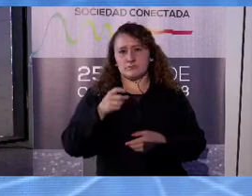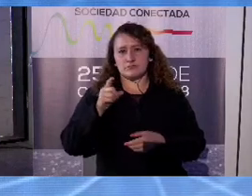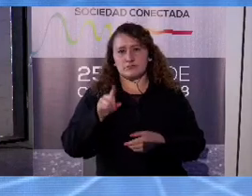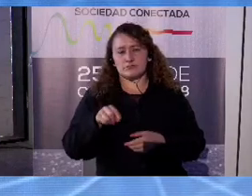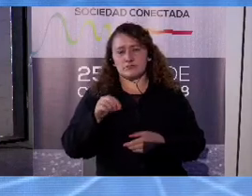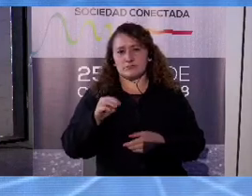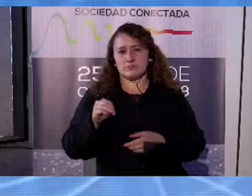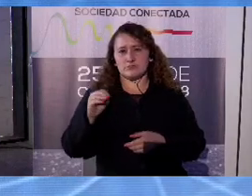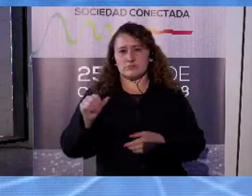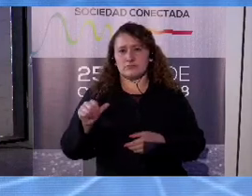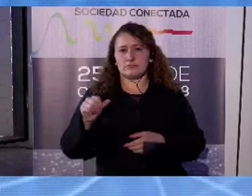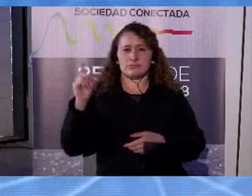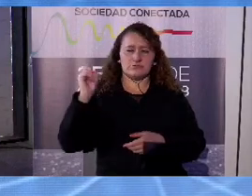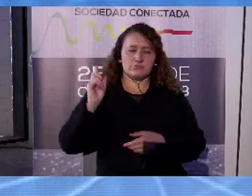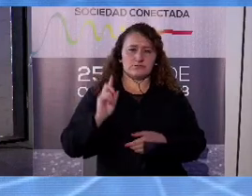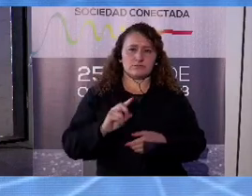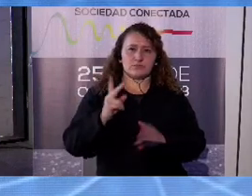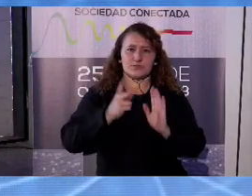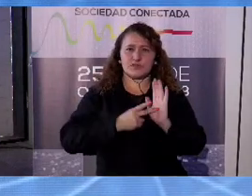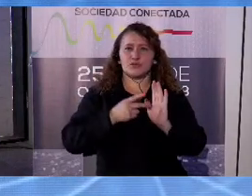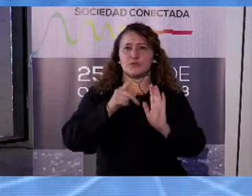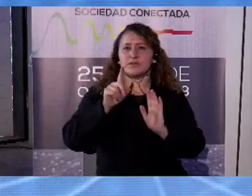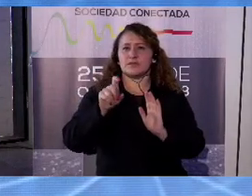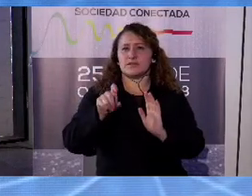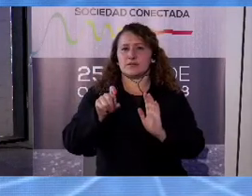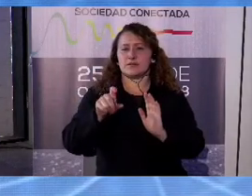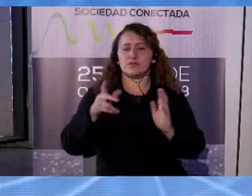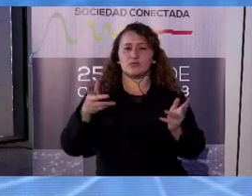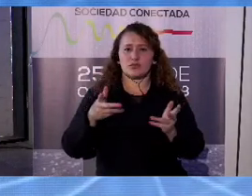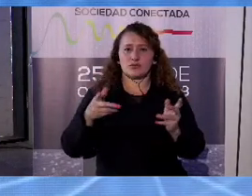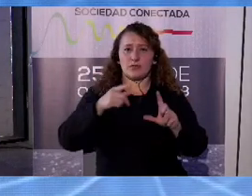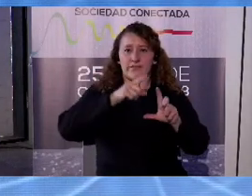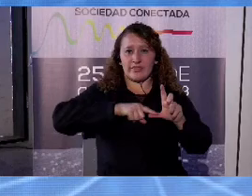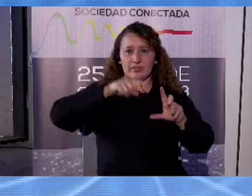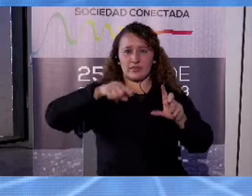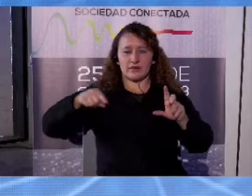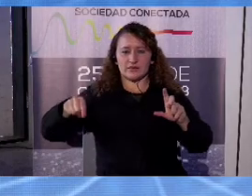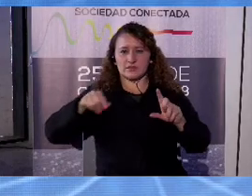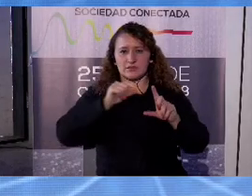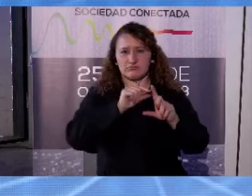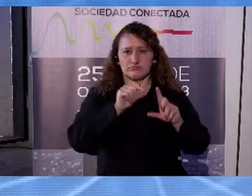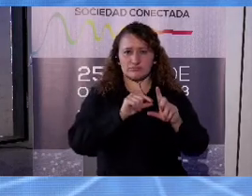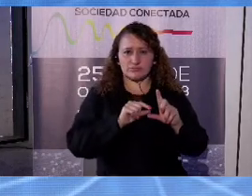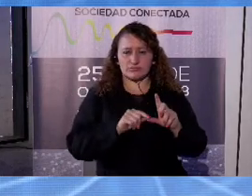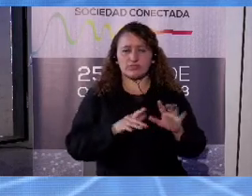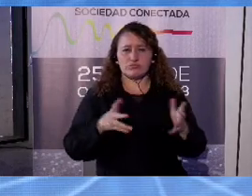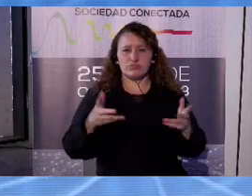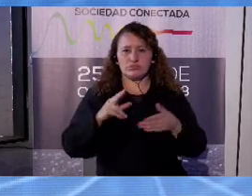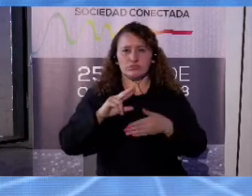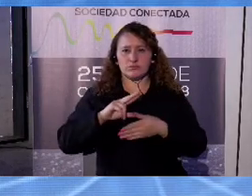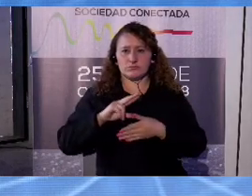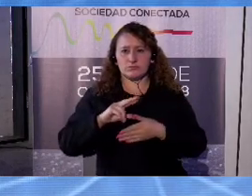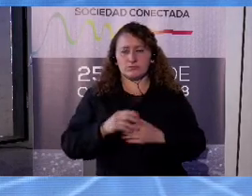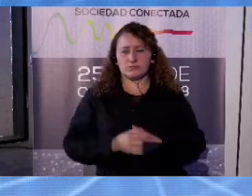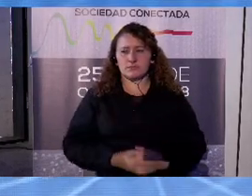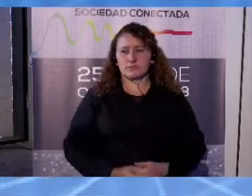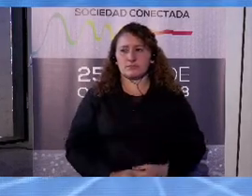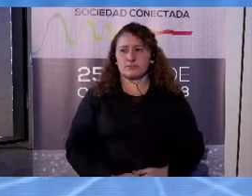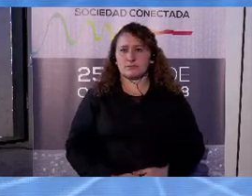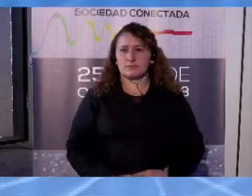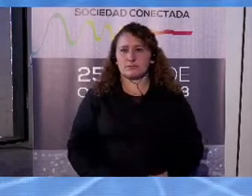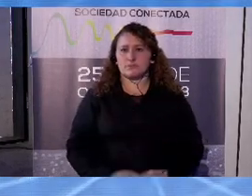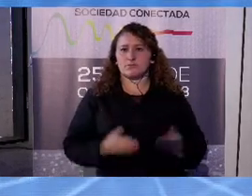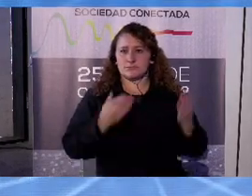temas de banda ancha móvil y espectro en países de desarrollo basado en Latinoamérica